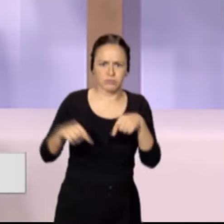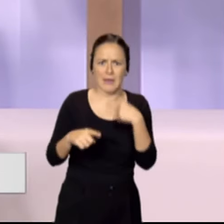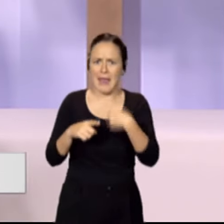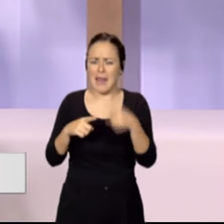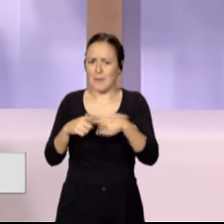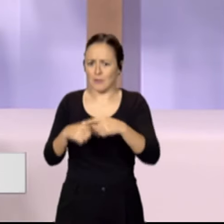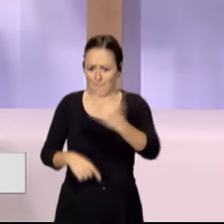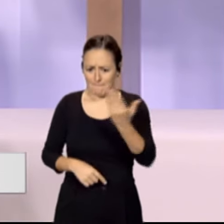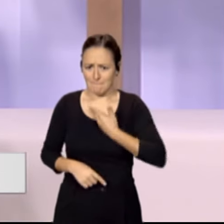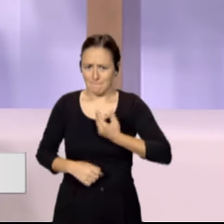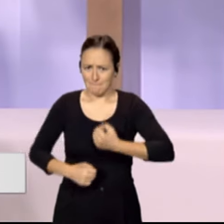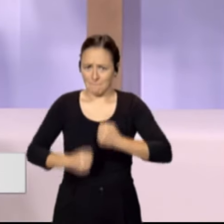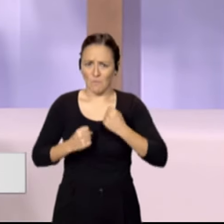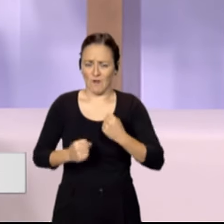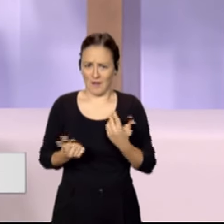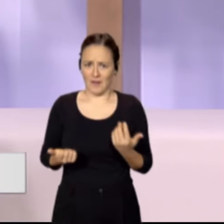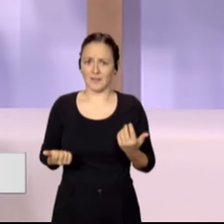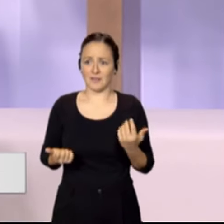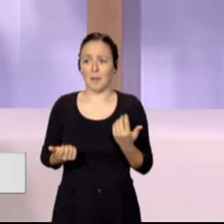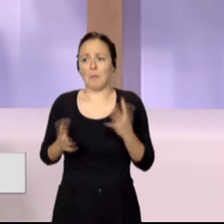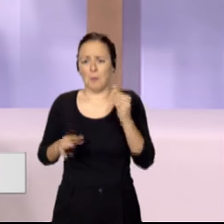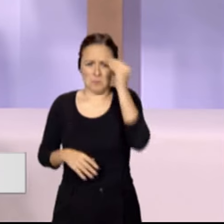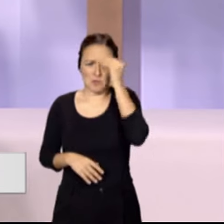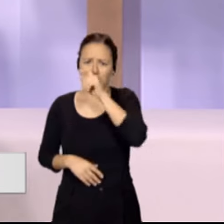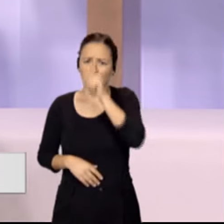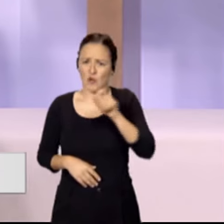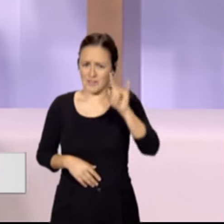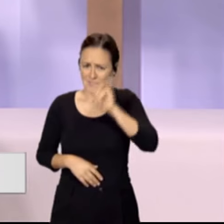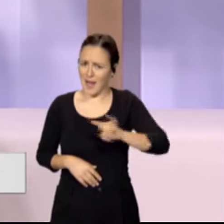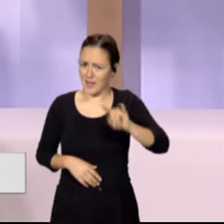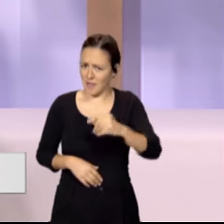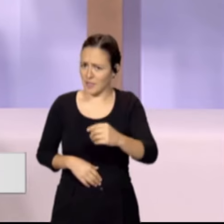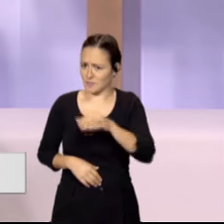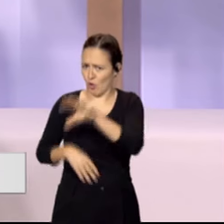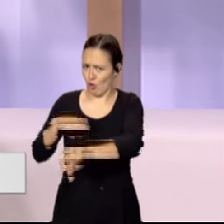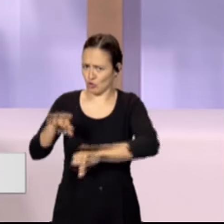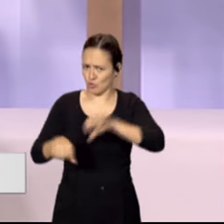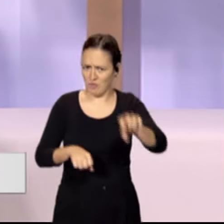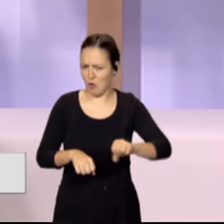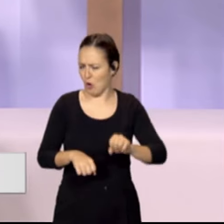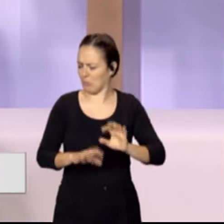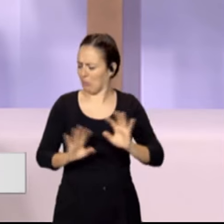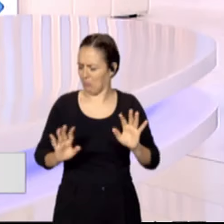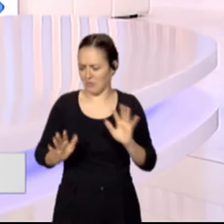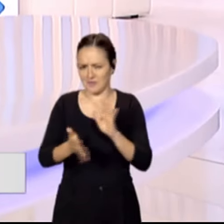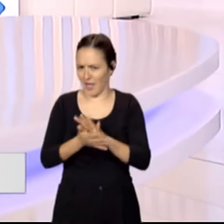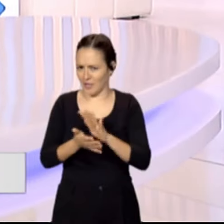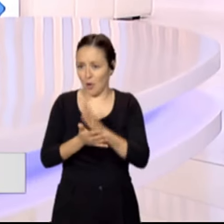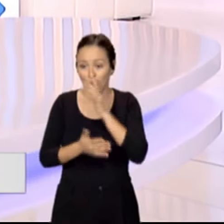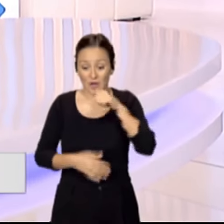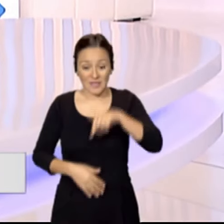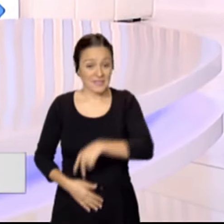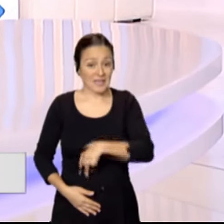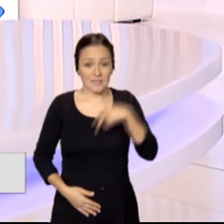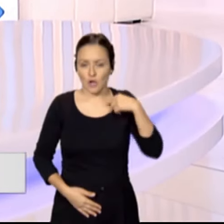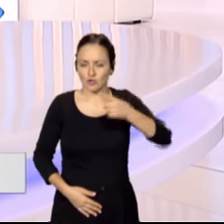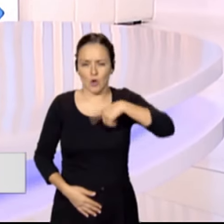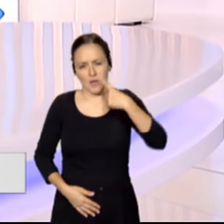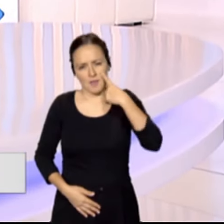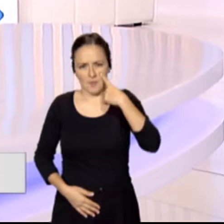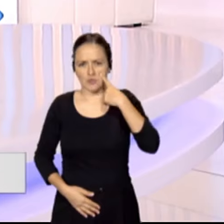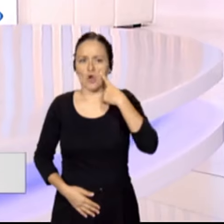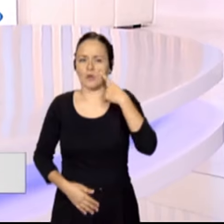perjudiciales pero yo creo que el consumidor canario puede estar tranquilo porque nosotros en general eh estamos inspeccionando constantemente lo